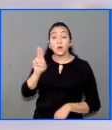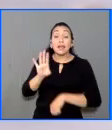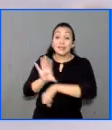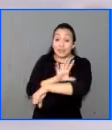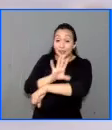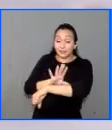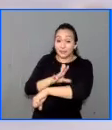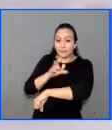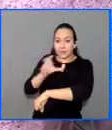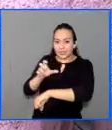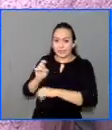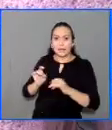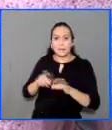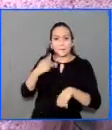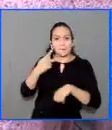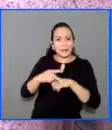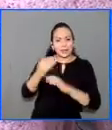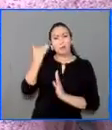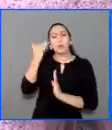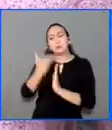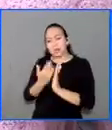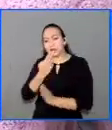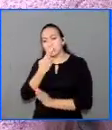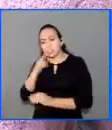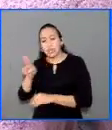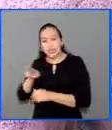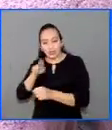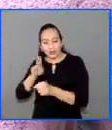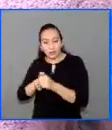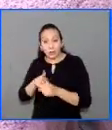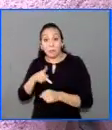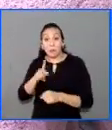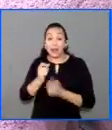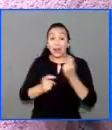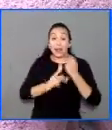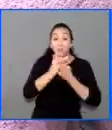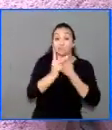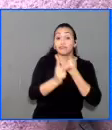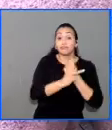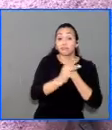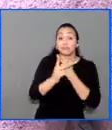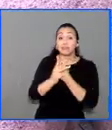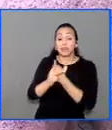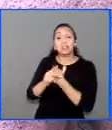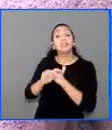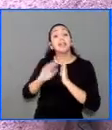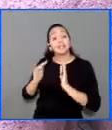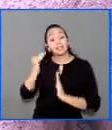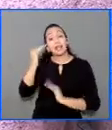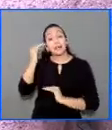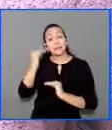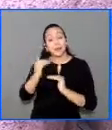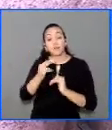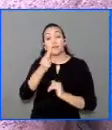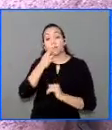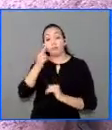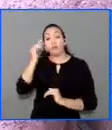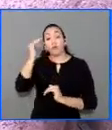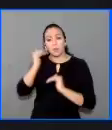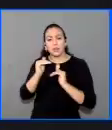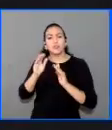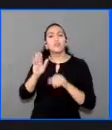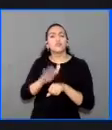que los cigarros convencionales y en algunos países han logrado reducir las tasas de fumadores al ser la principal